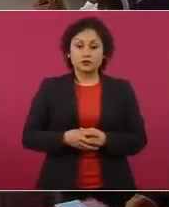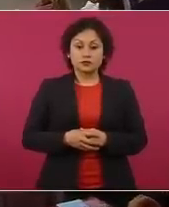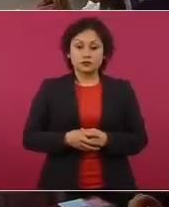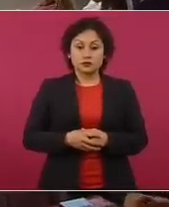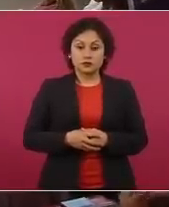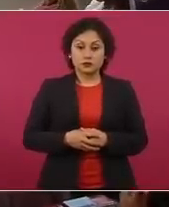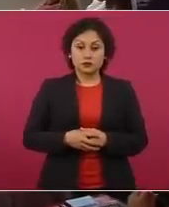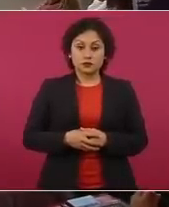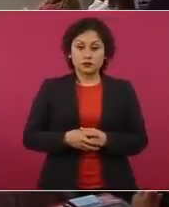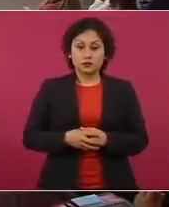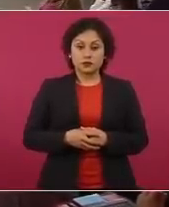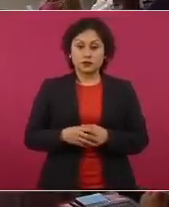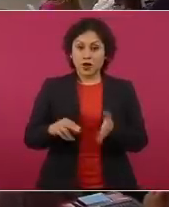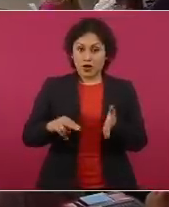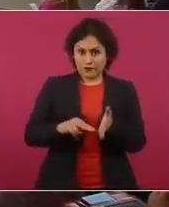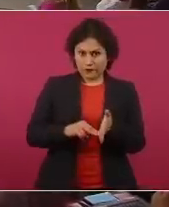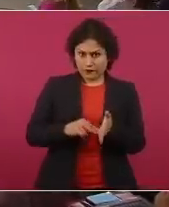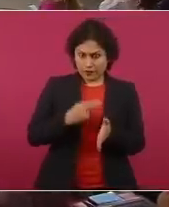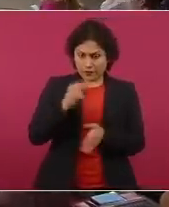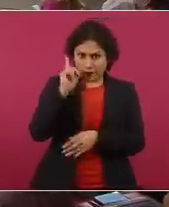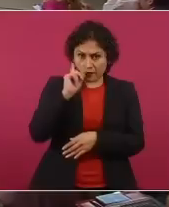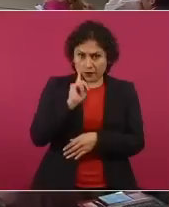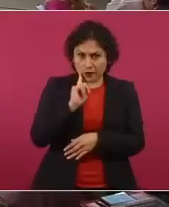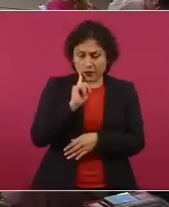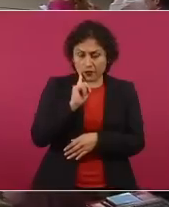Luna? ¿Cuál es la firma de la señora?